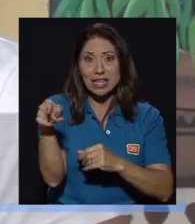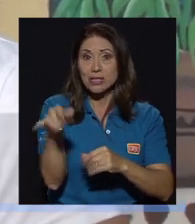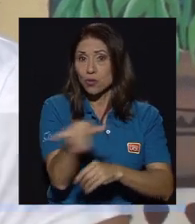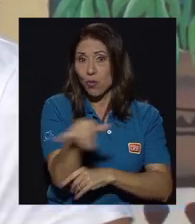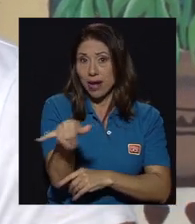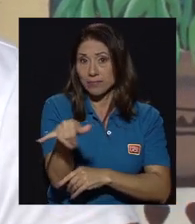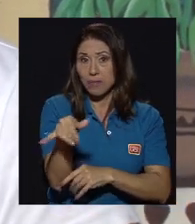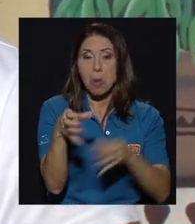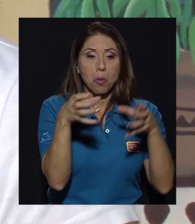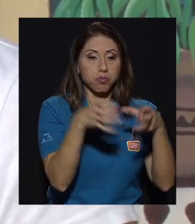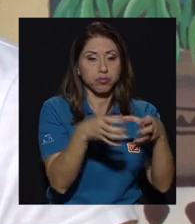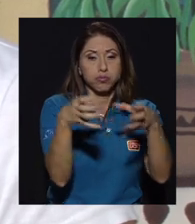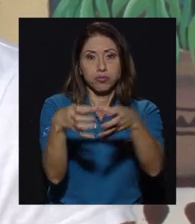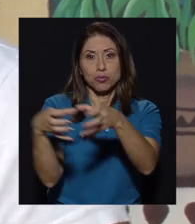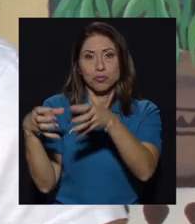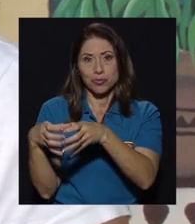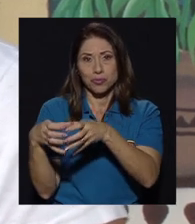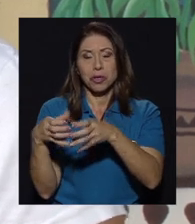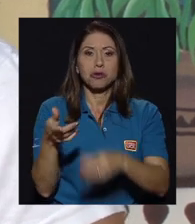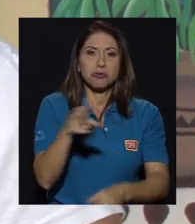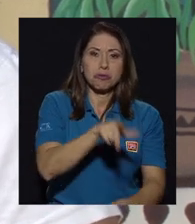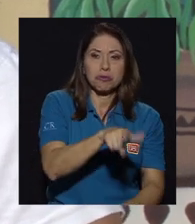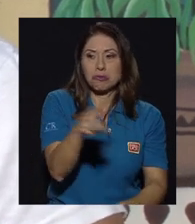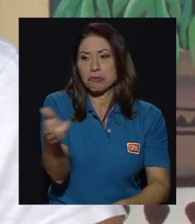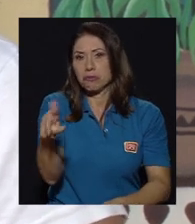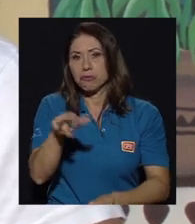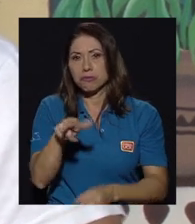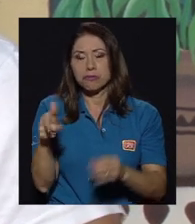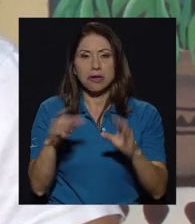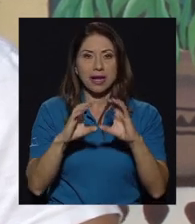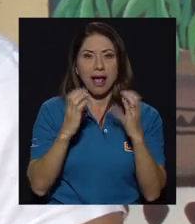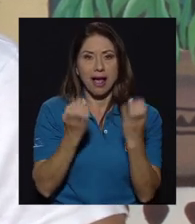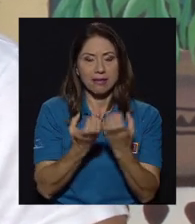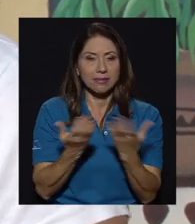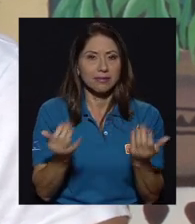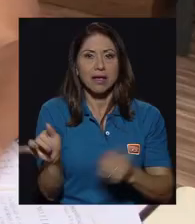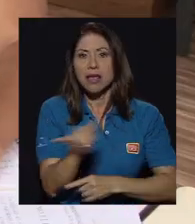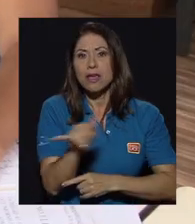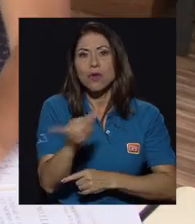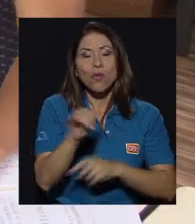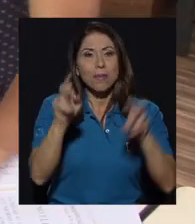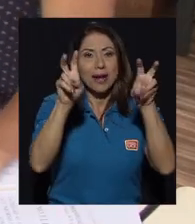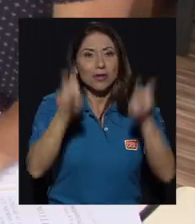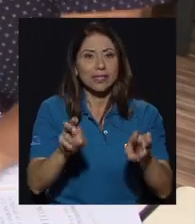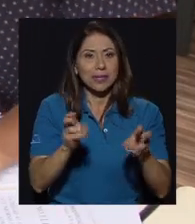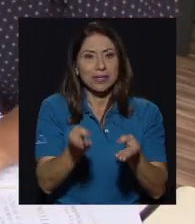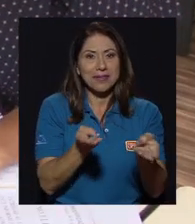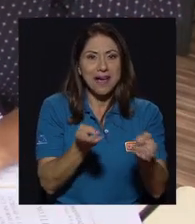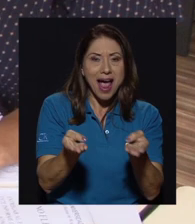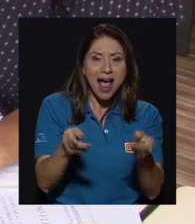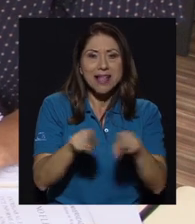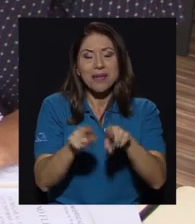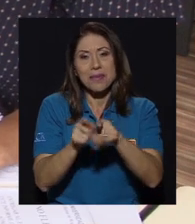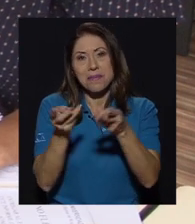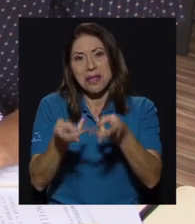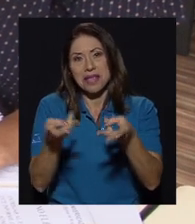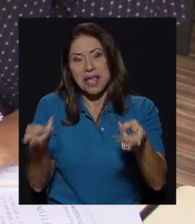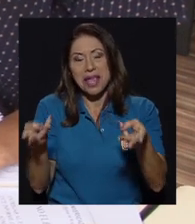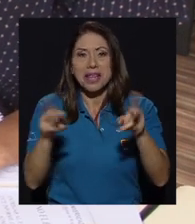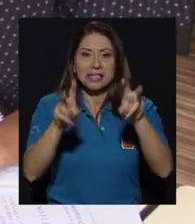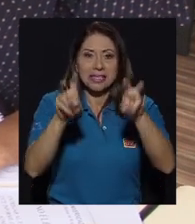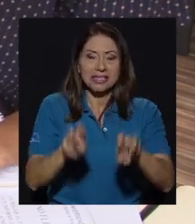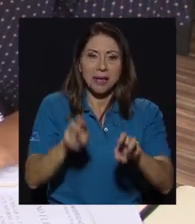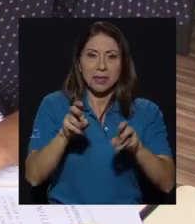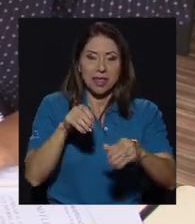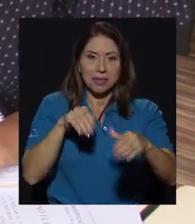como, porque éramos varios grupos, entonces rotábamos en las clases igual para los exámenes de bachi y las materias y también para lo del